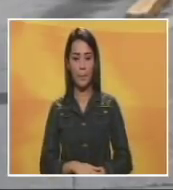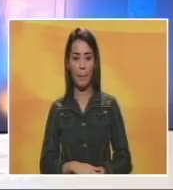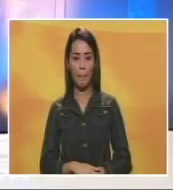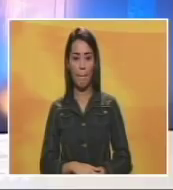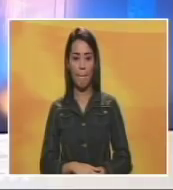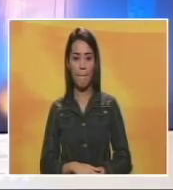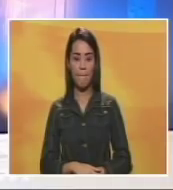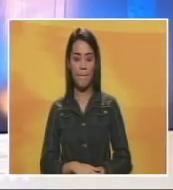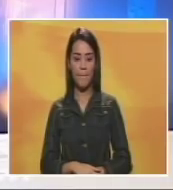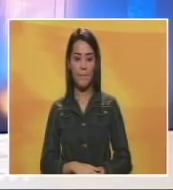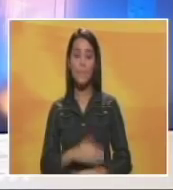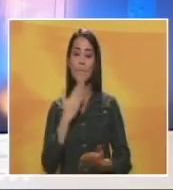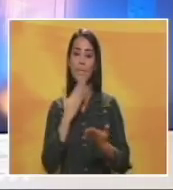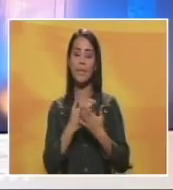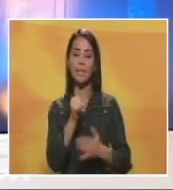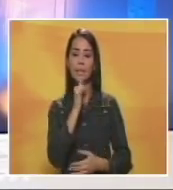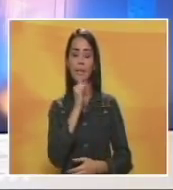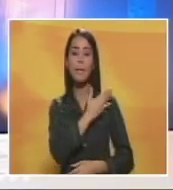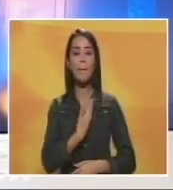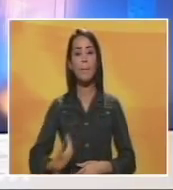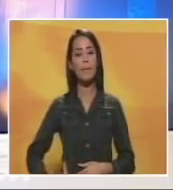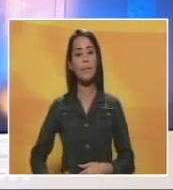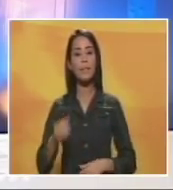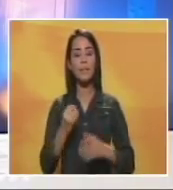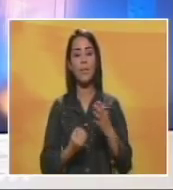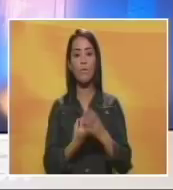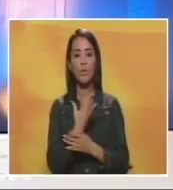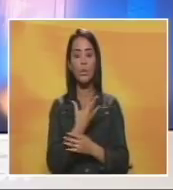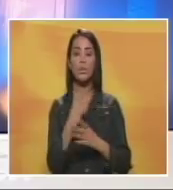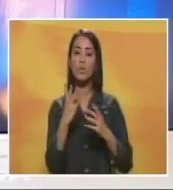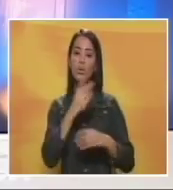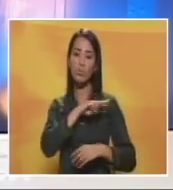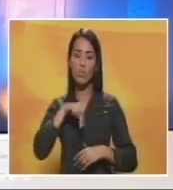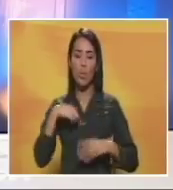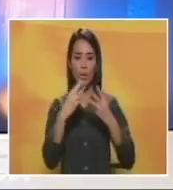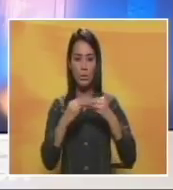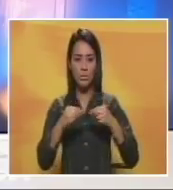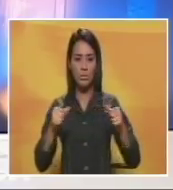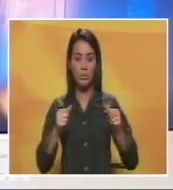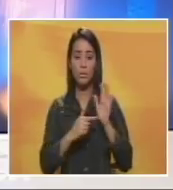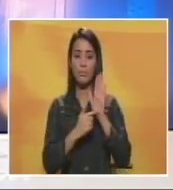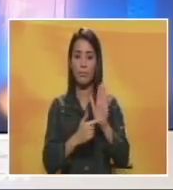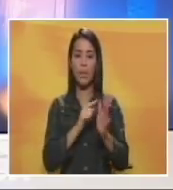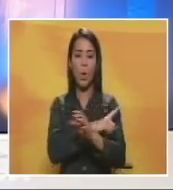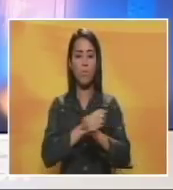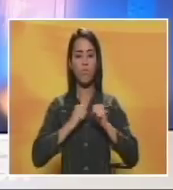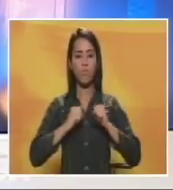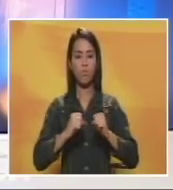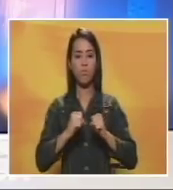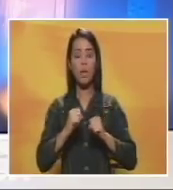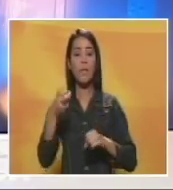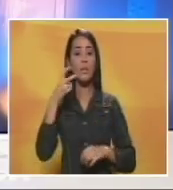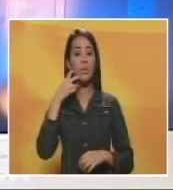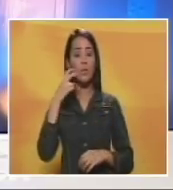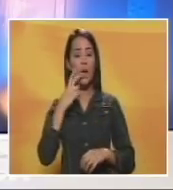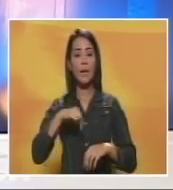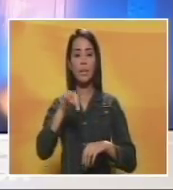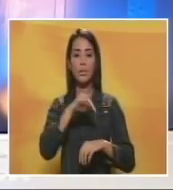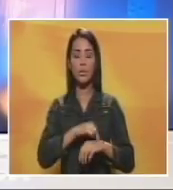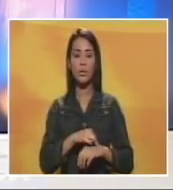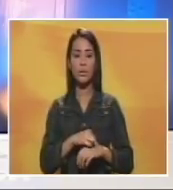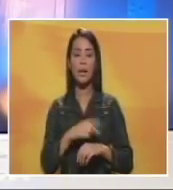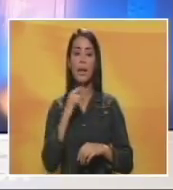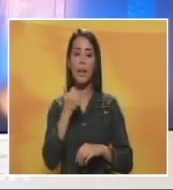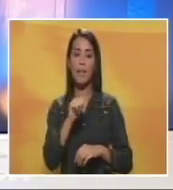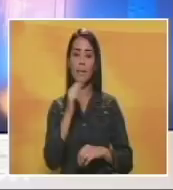Venevisión. Gracias, Diana. La presidenta de la Fundación Nuestra Tierra, Laudis González, presentó las potencialidades del cacao nacional en la 10ª